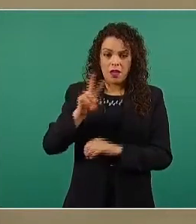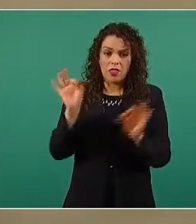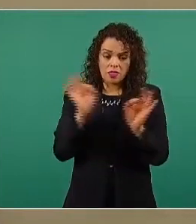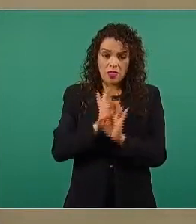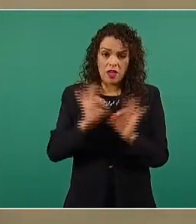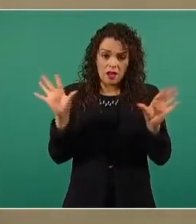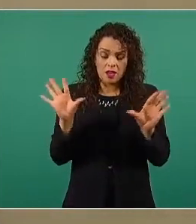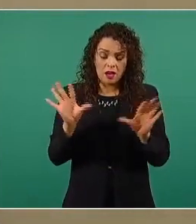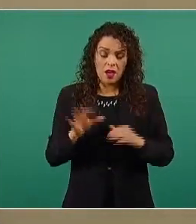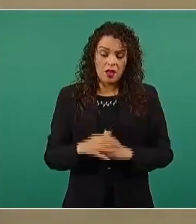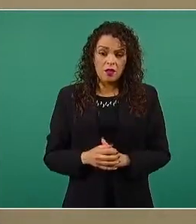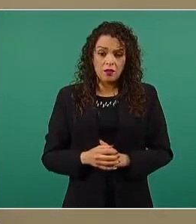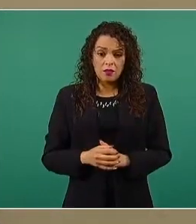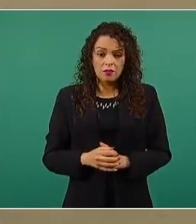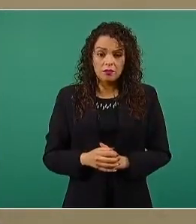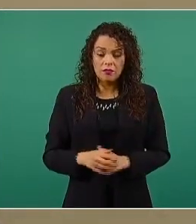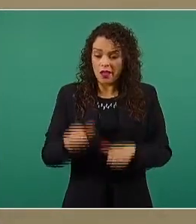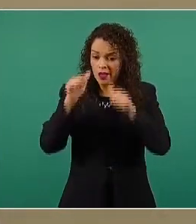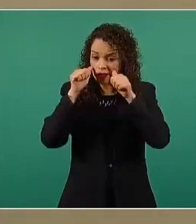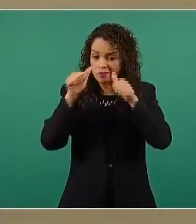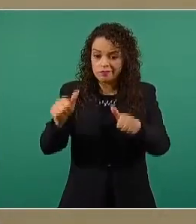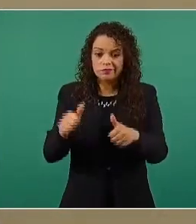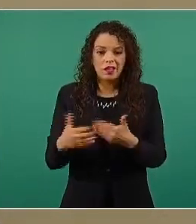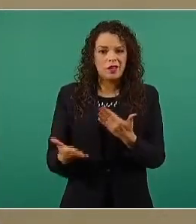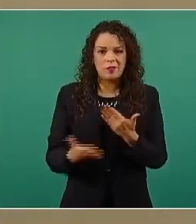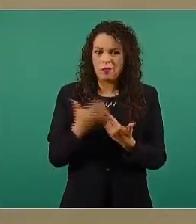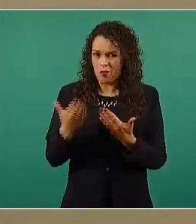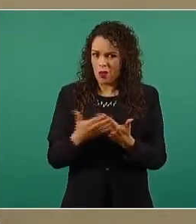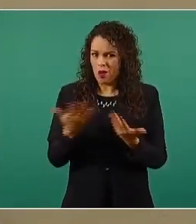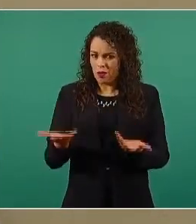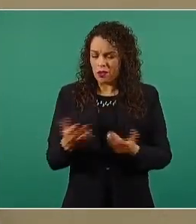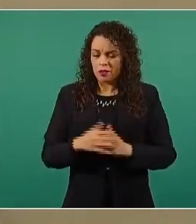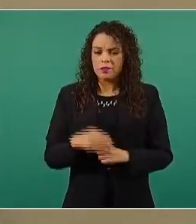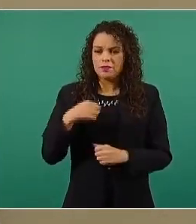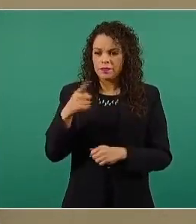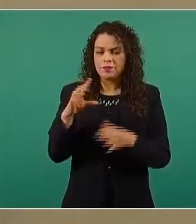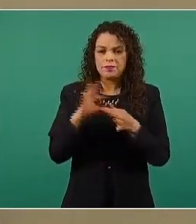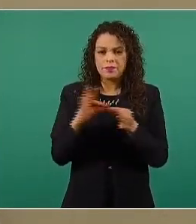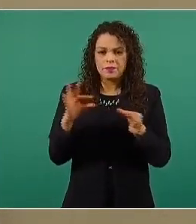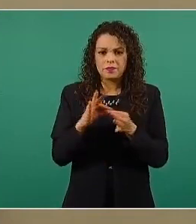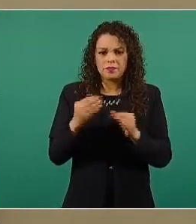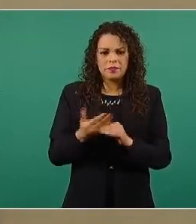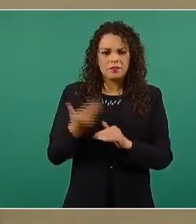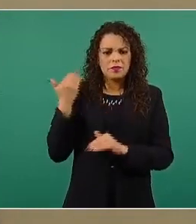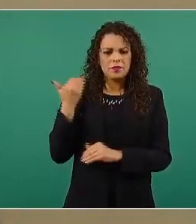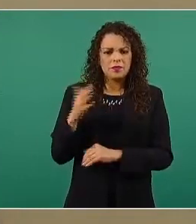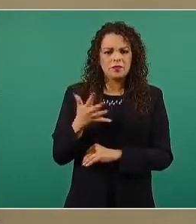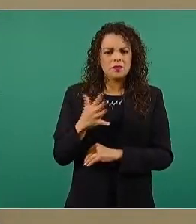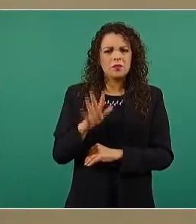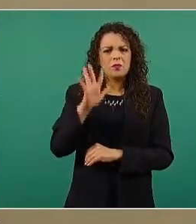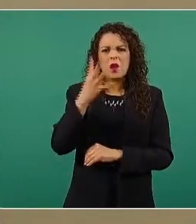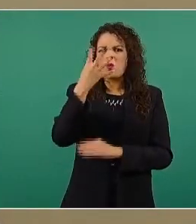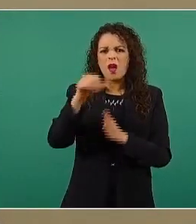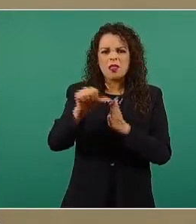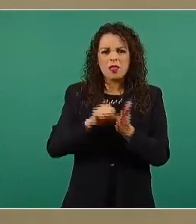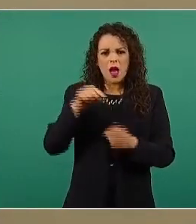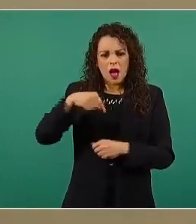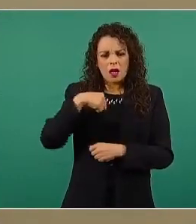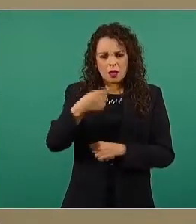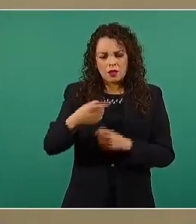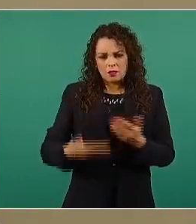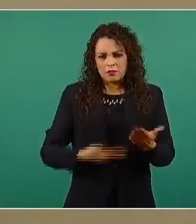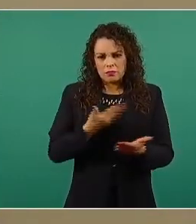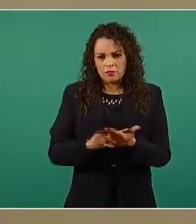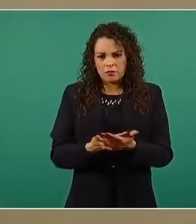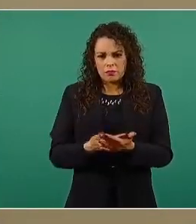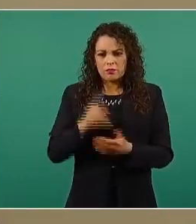que se ha dado poca atención. El tema, señor presidente, lo comentamos aquí hace una cosa así como 4 meses, bueno, pues es